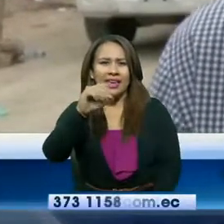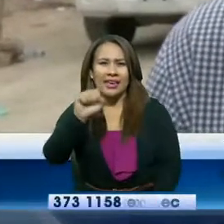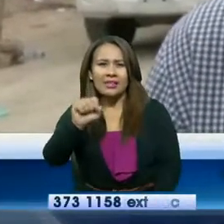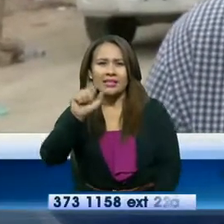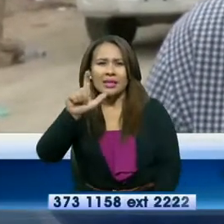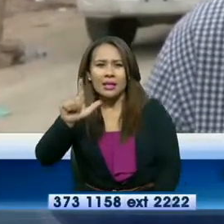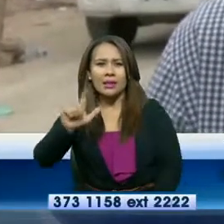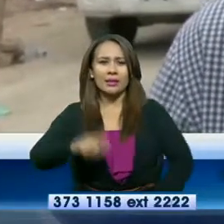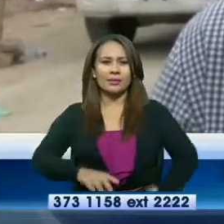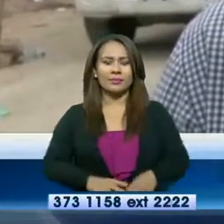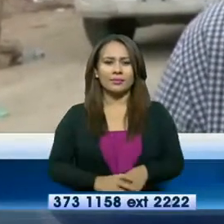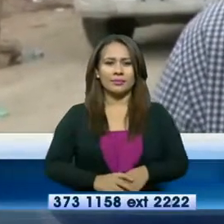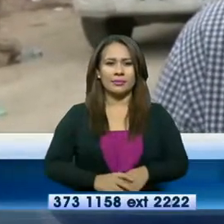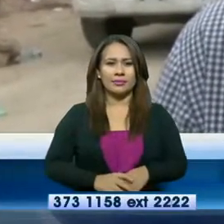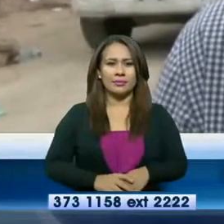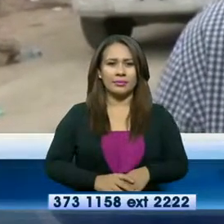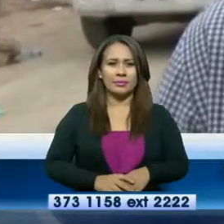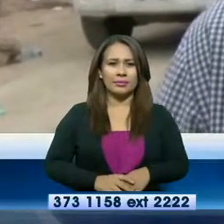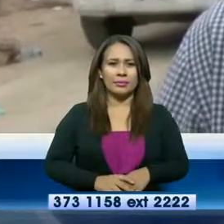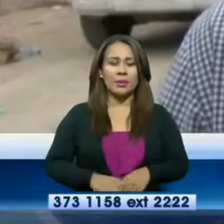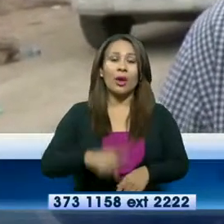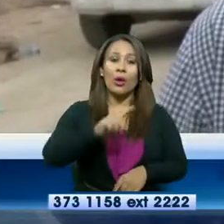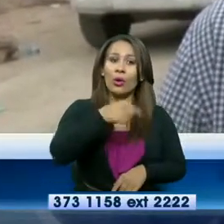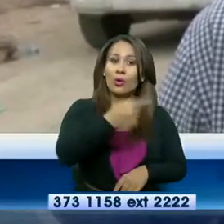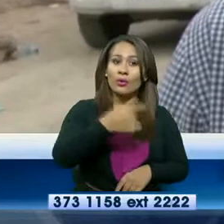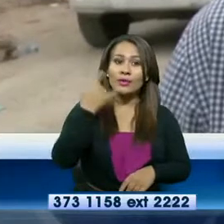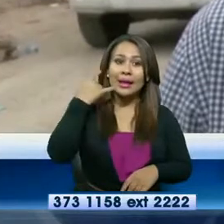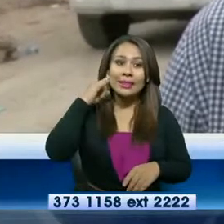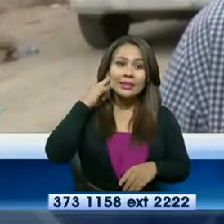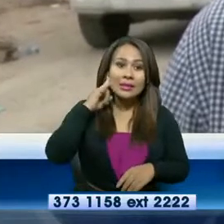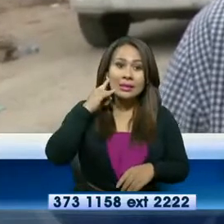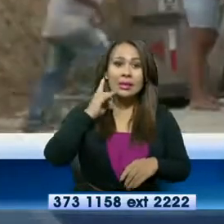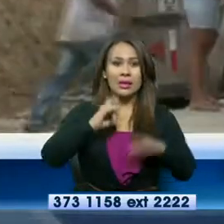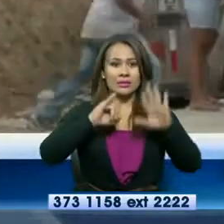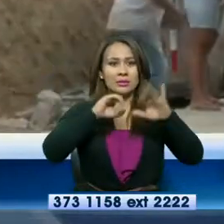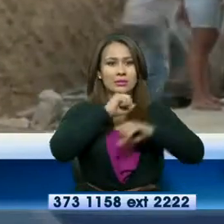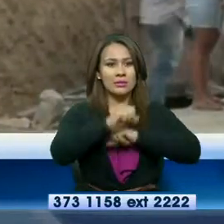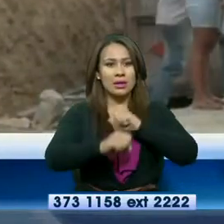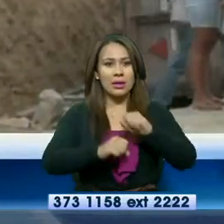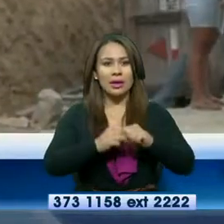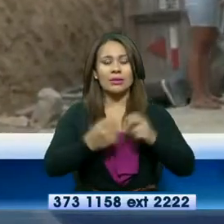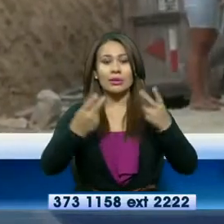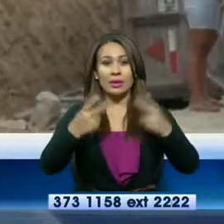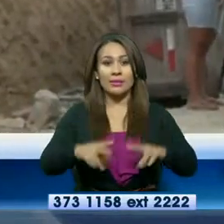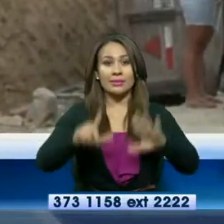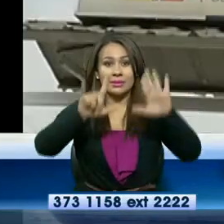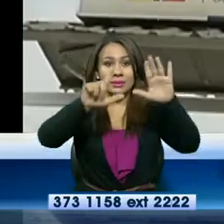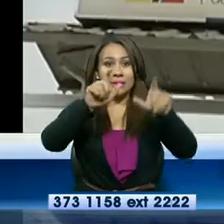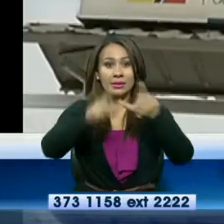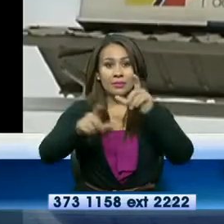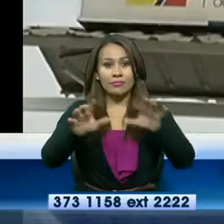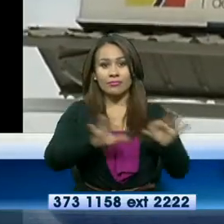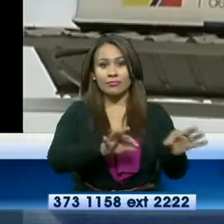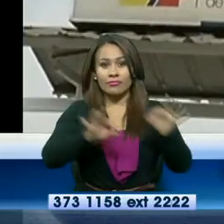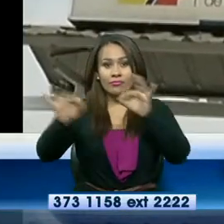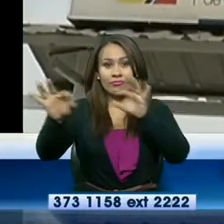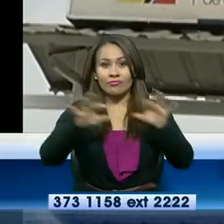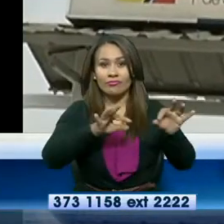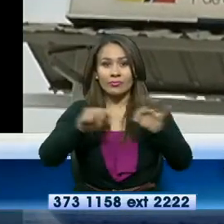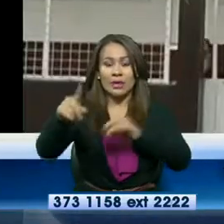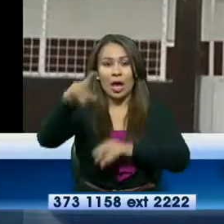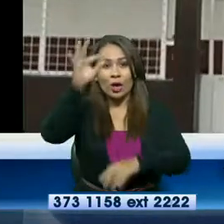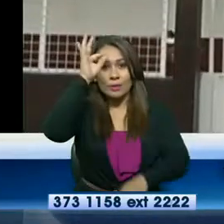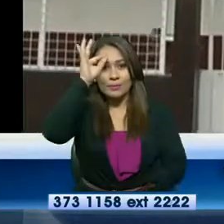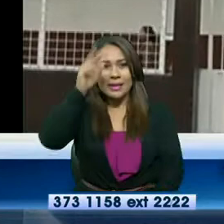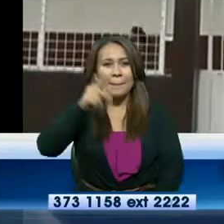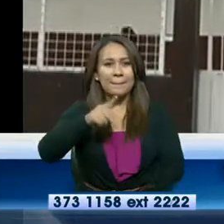DSSL. Y hay otra niña de 6 años de edad. Otras 7 personas fueron trasladadas hasta casas de salud del cantón Pedro